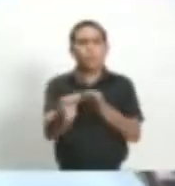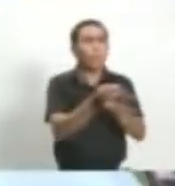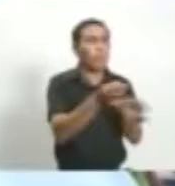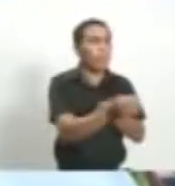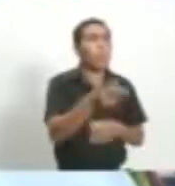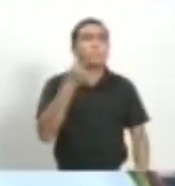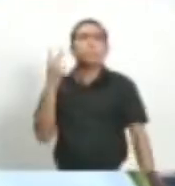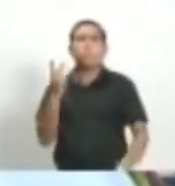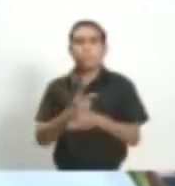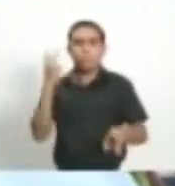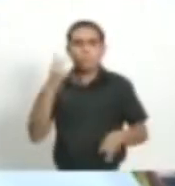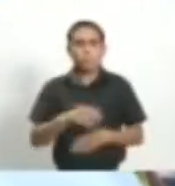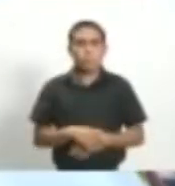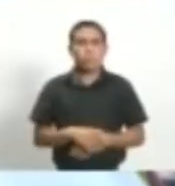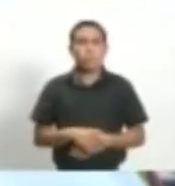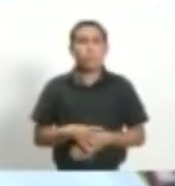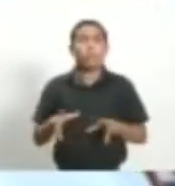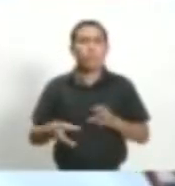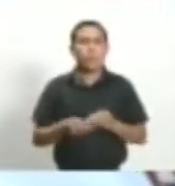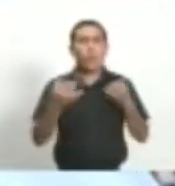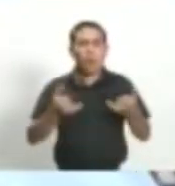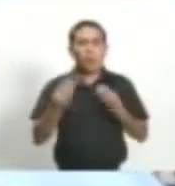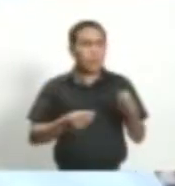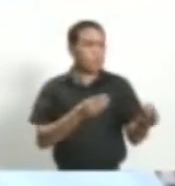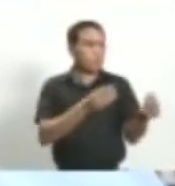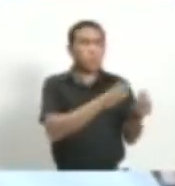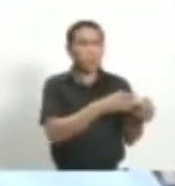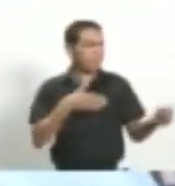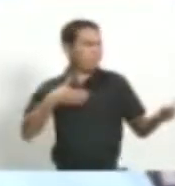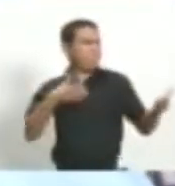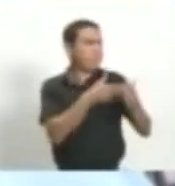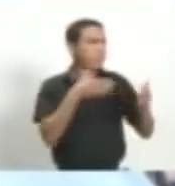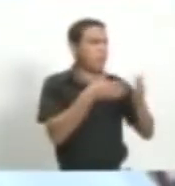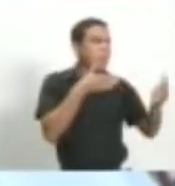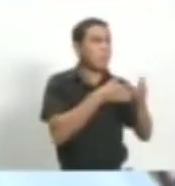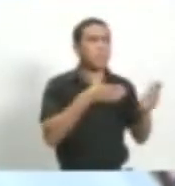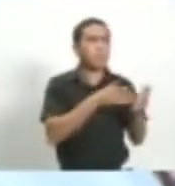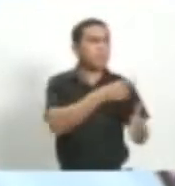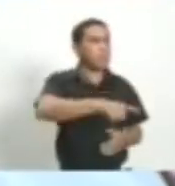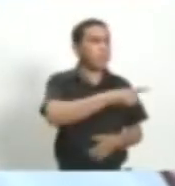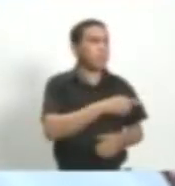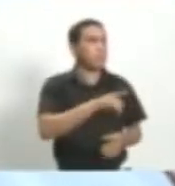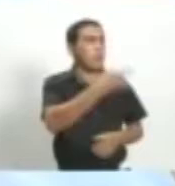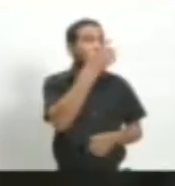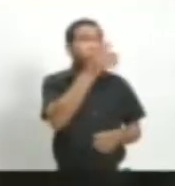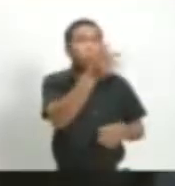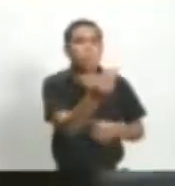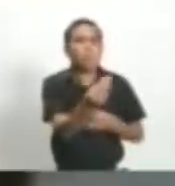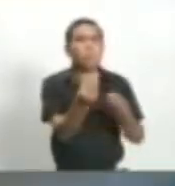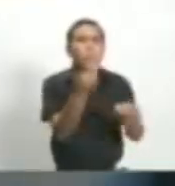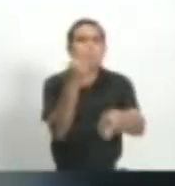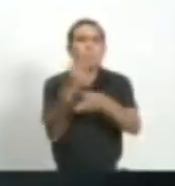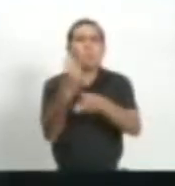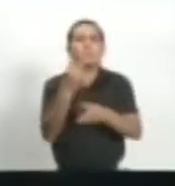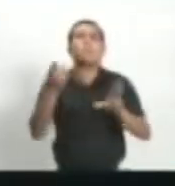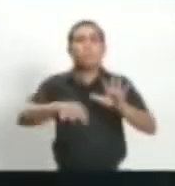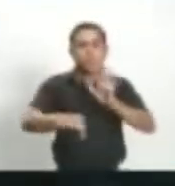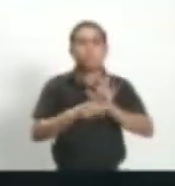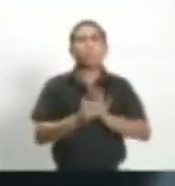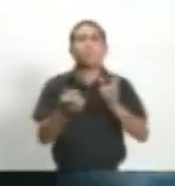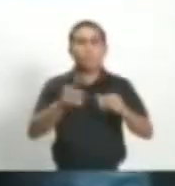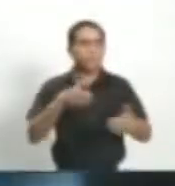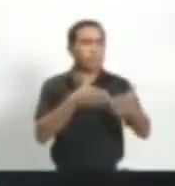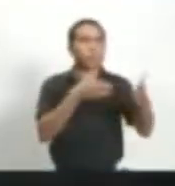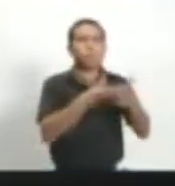Y bueno, los resultados es que seguimos combatiendo las bandas criminales, seguimos combatiendo las bandas de microtráfico. Las exigencias